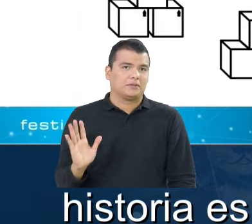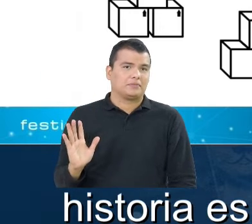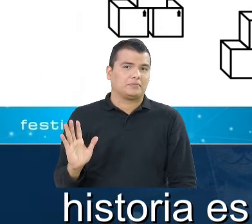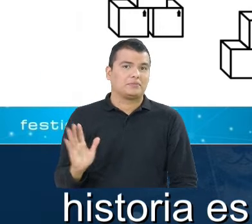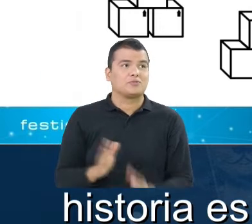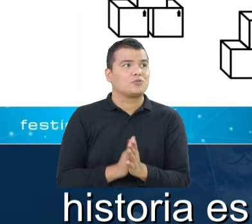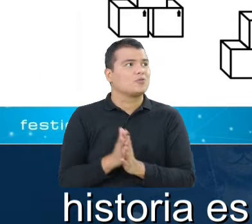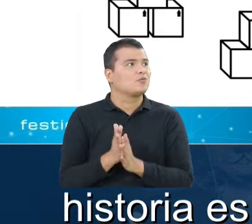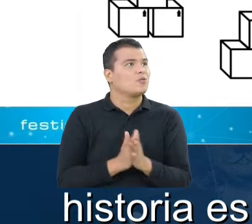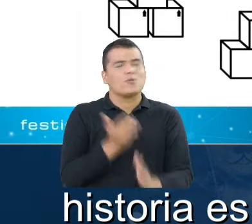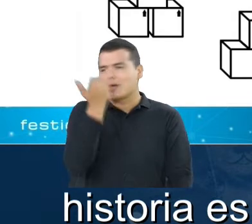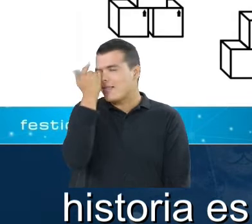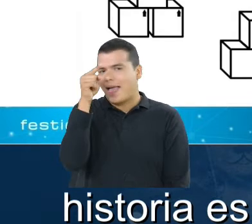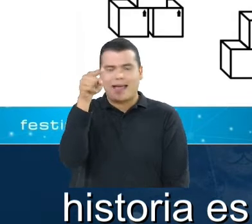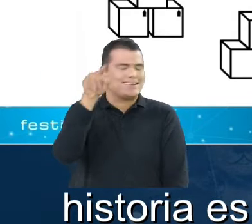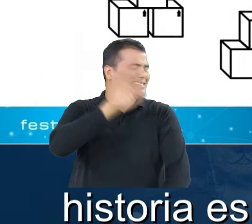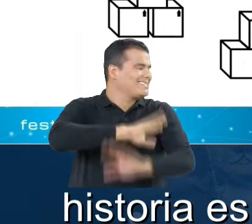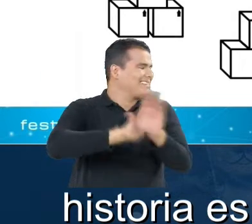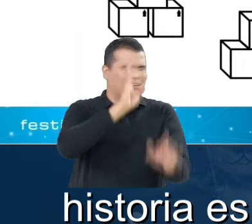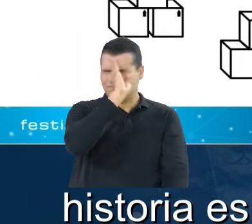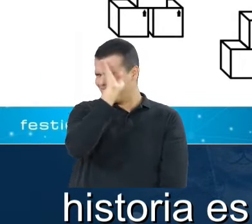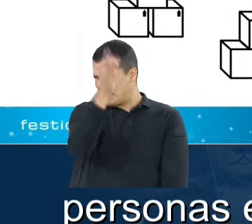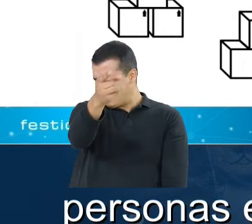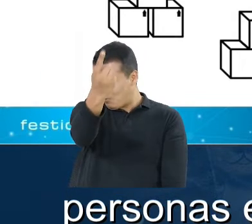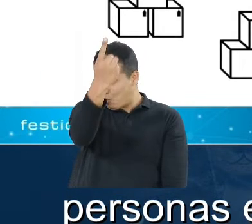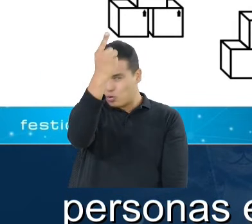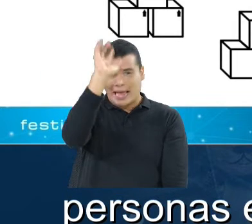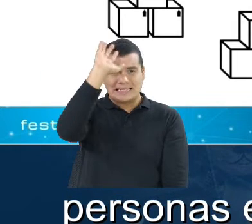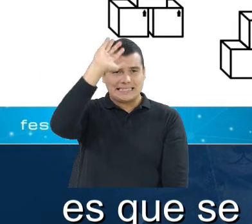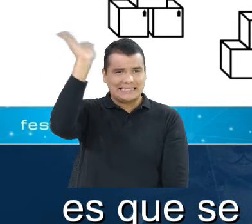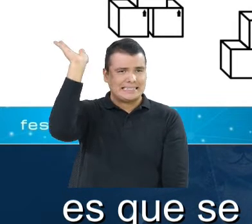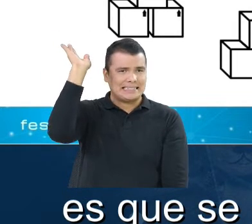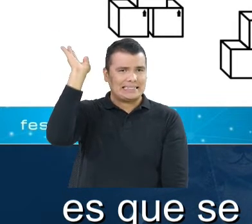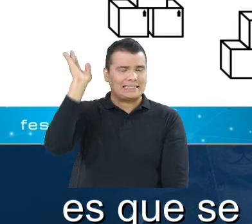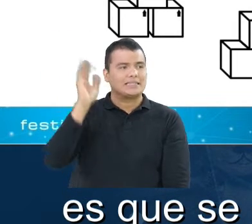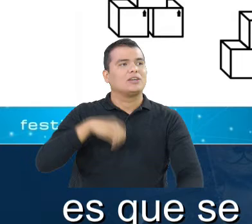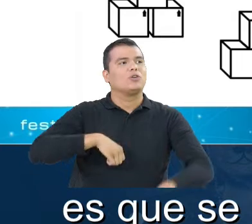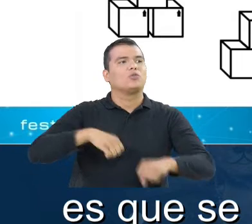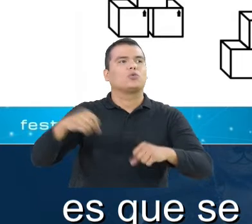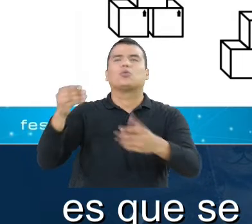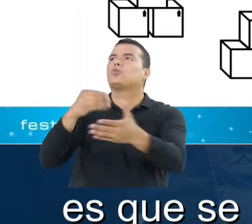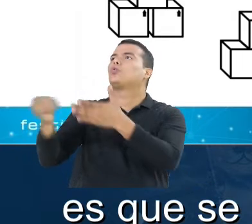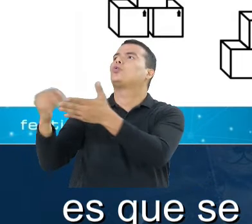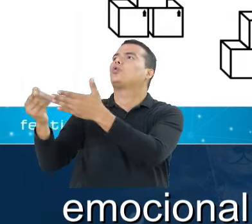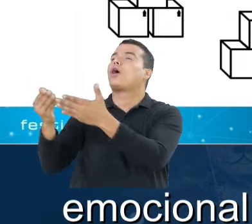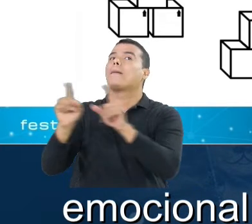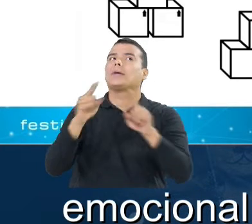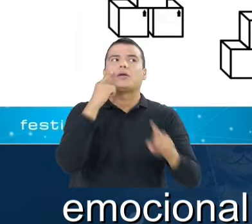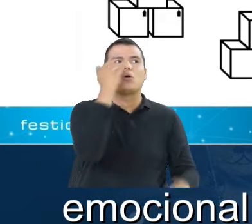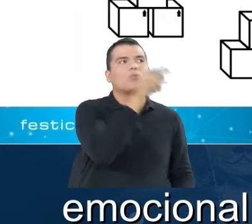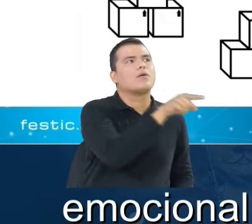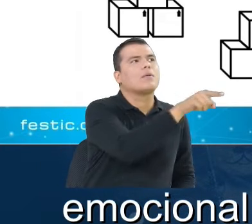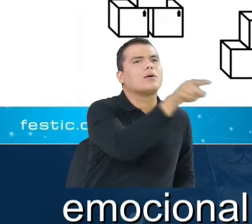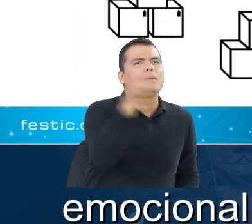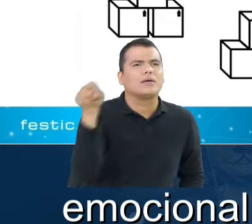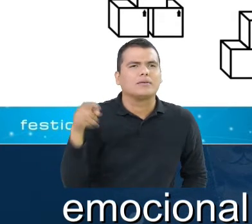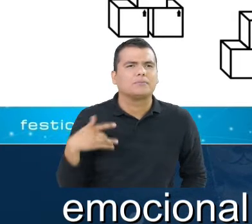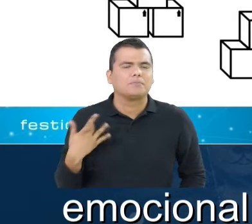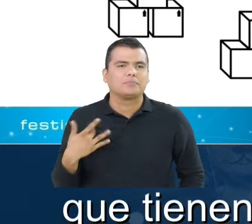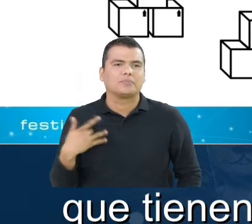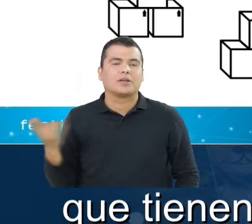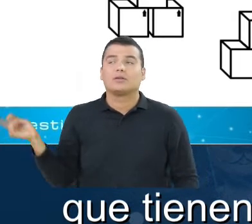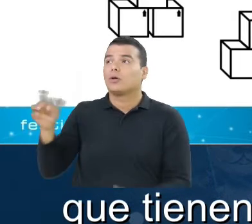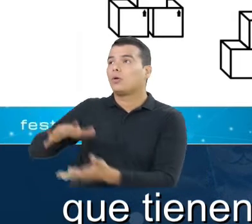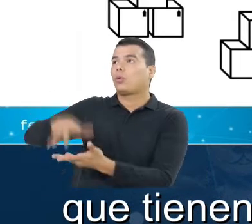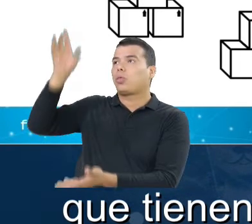se emocionan con una idea, se emocionan con un producto, hacen todo lo que tienen que hacer antes de probar el mercado, compran mucho stock,